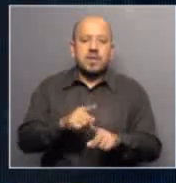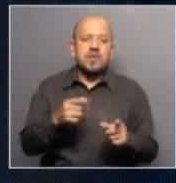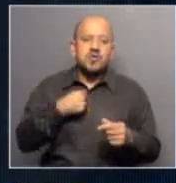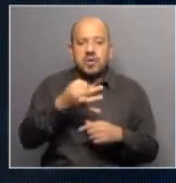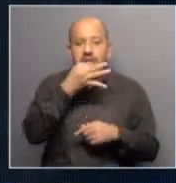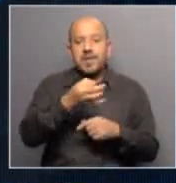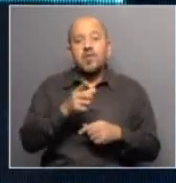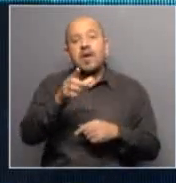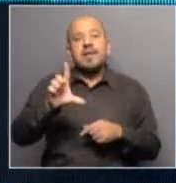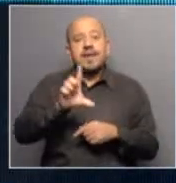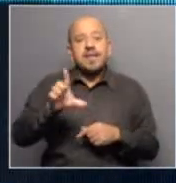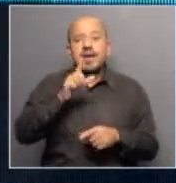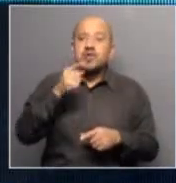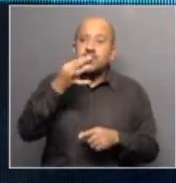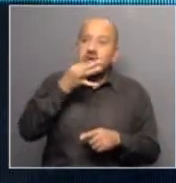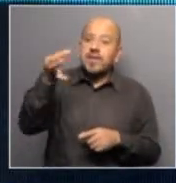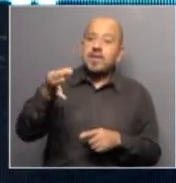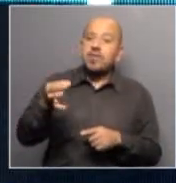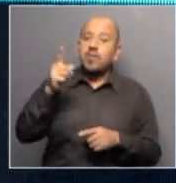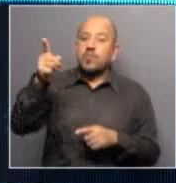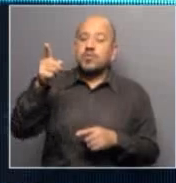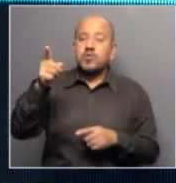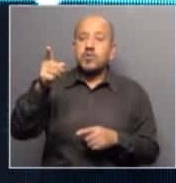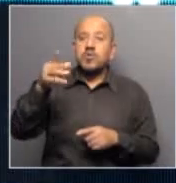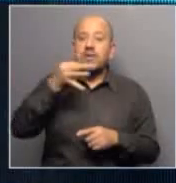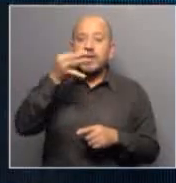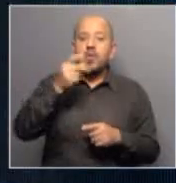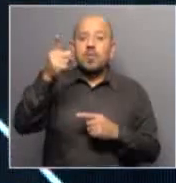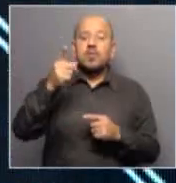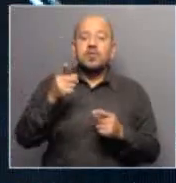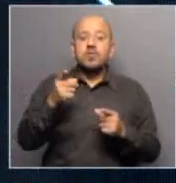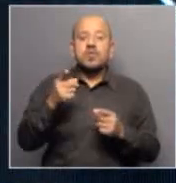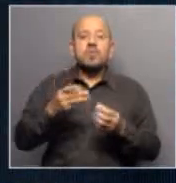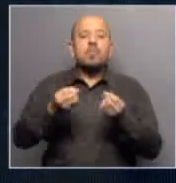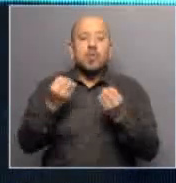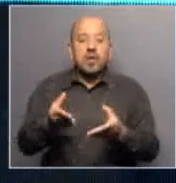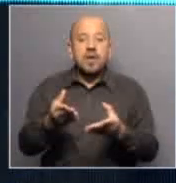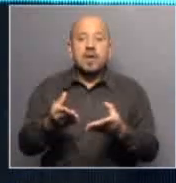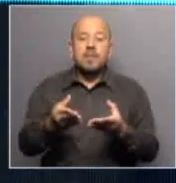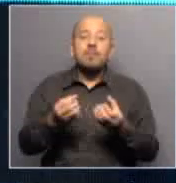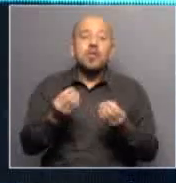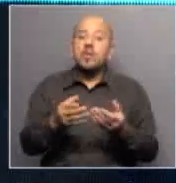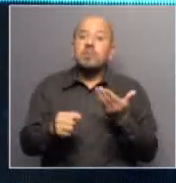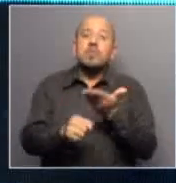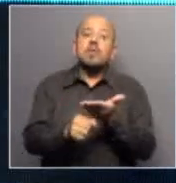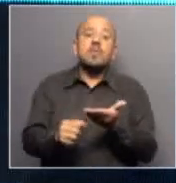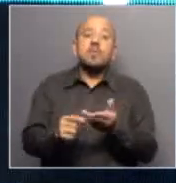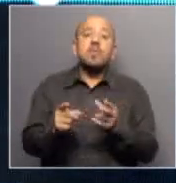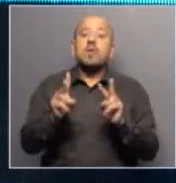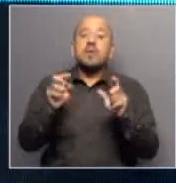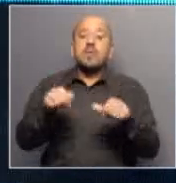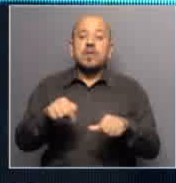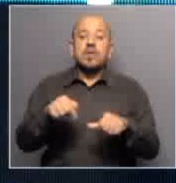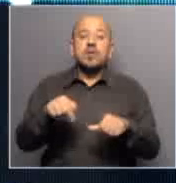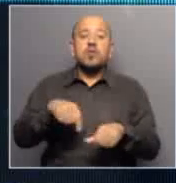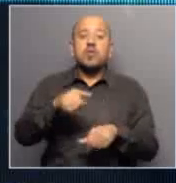Larrañaga ahora, ¿por qué no insistimos también por aquellos lugares